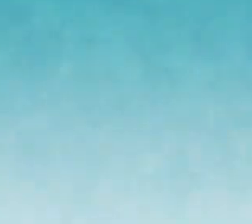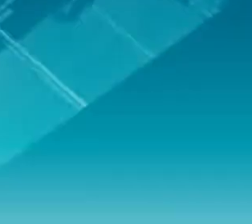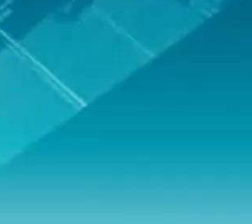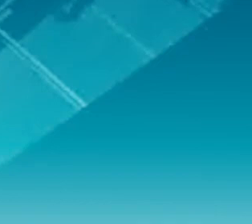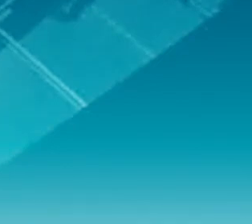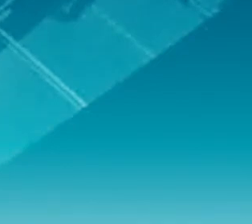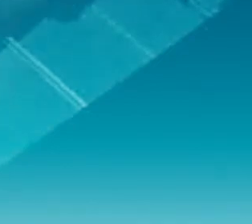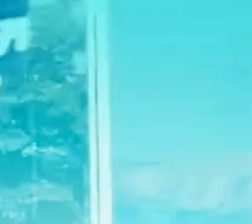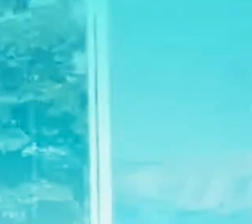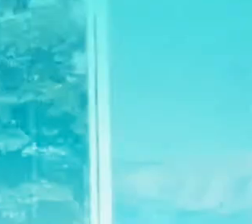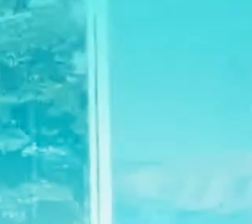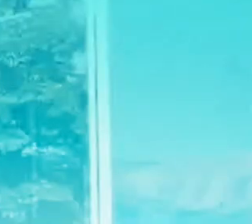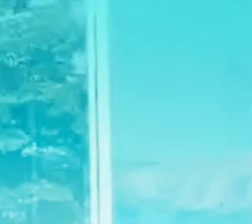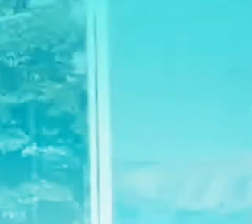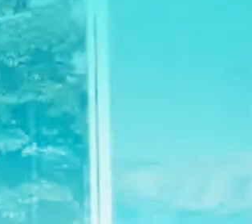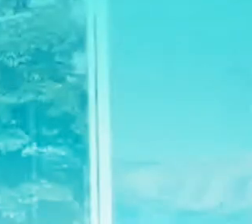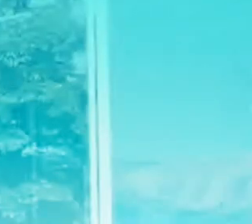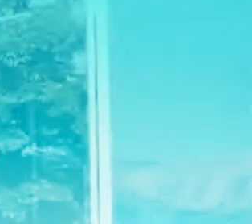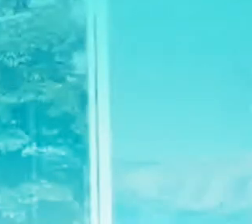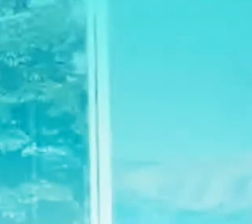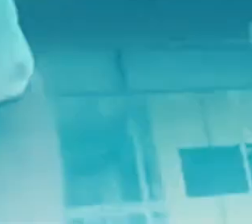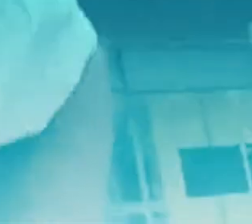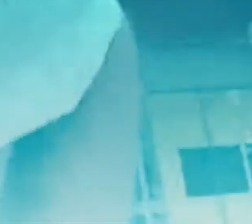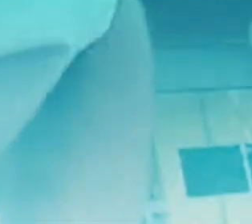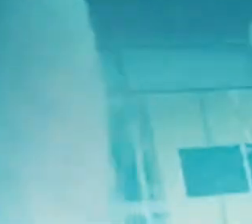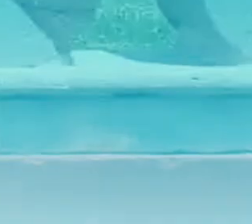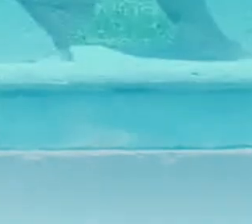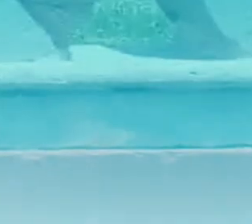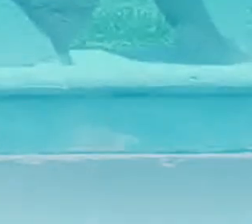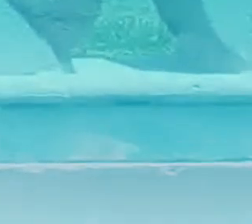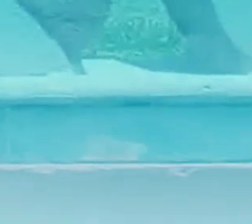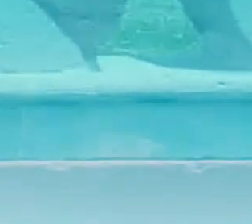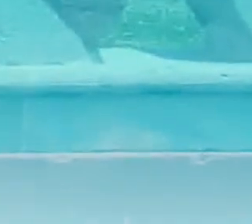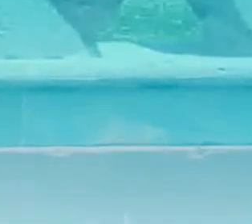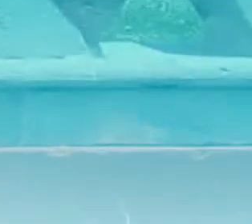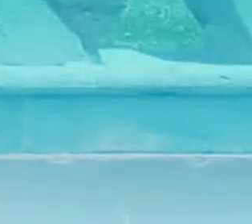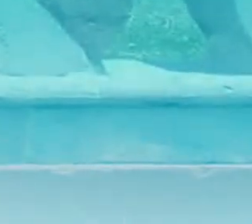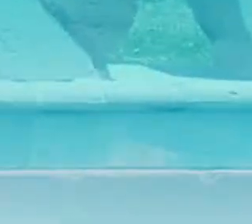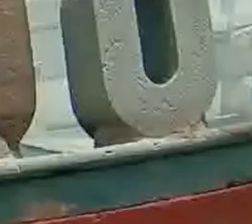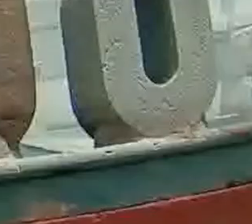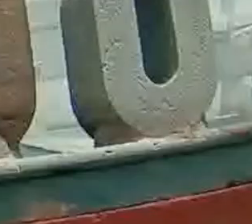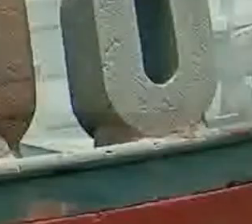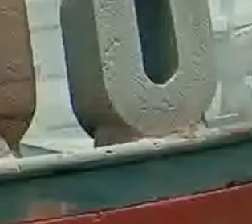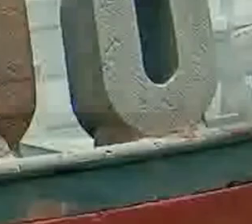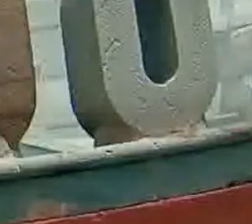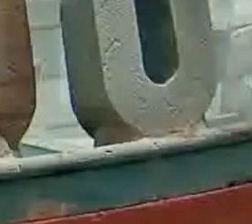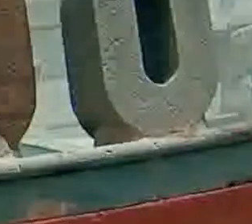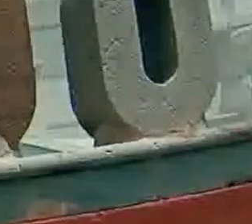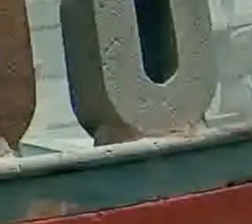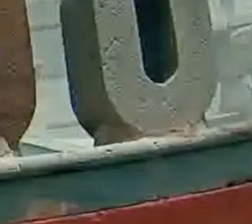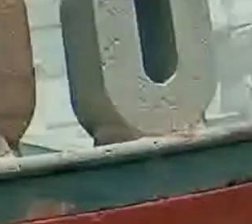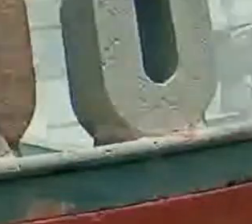somos guapo, guapo, guapo.